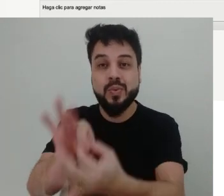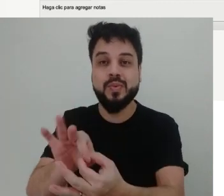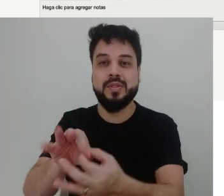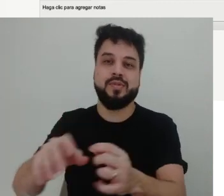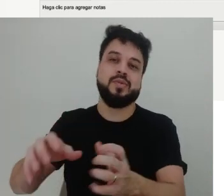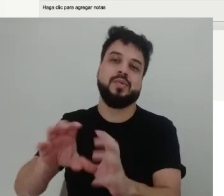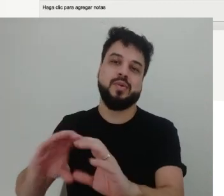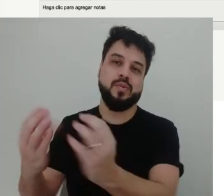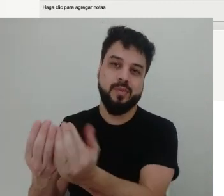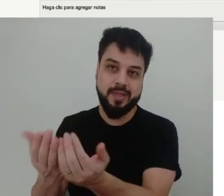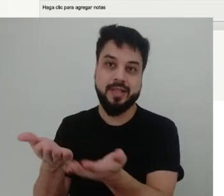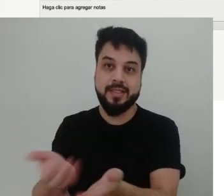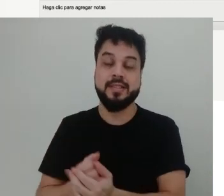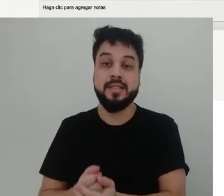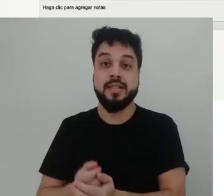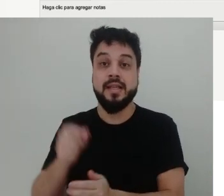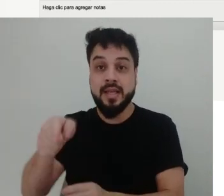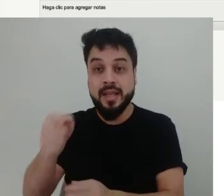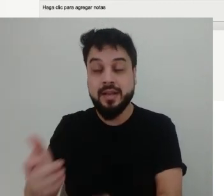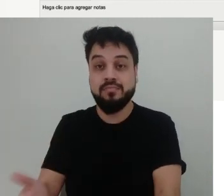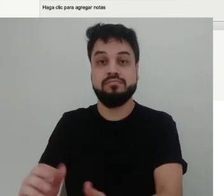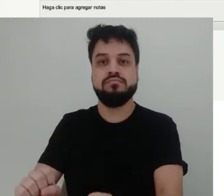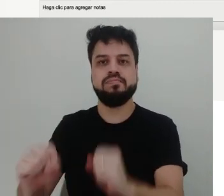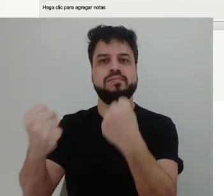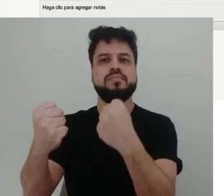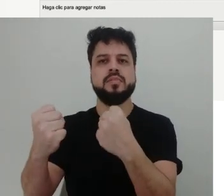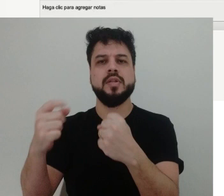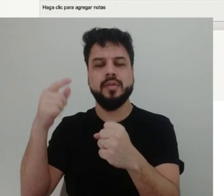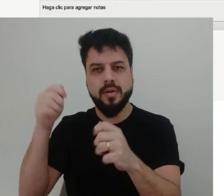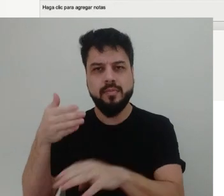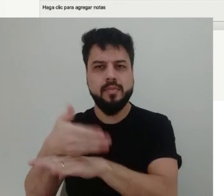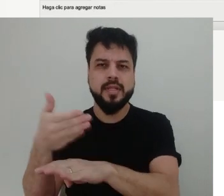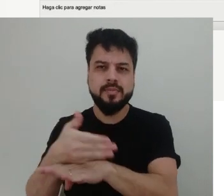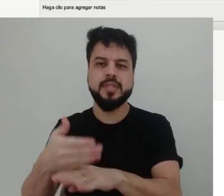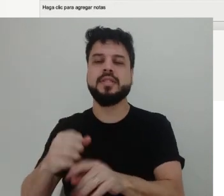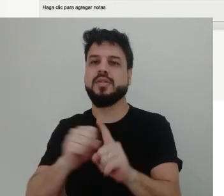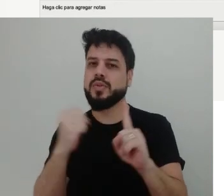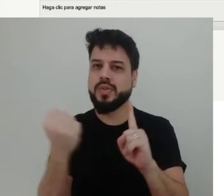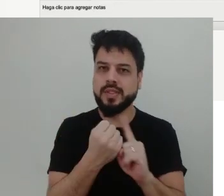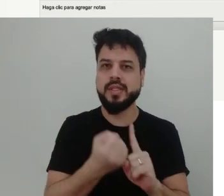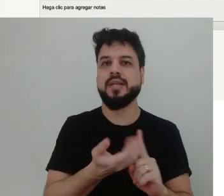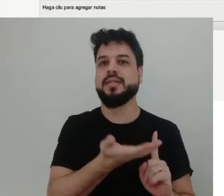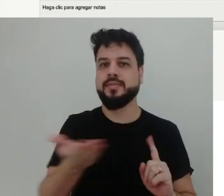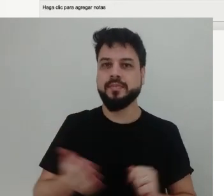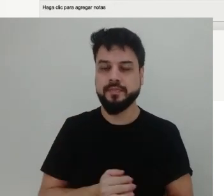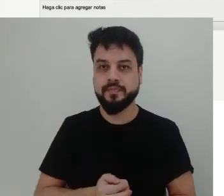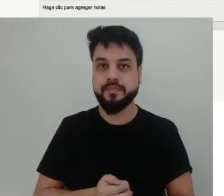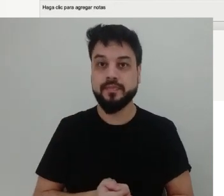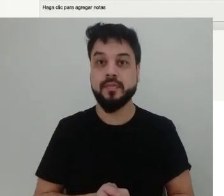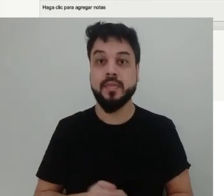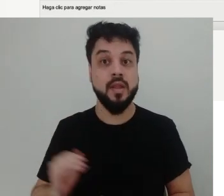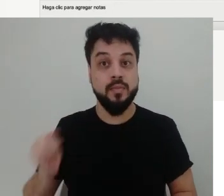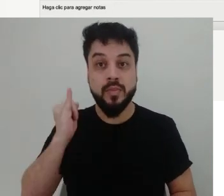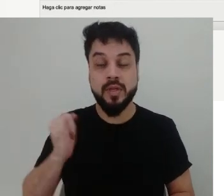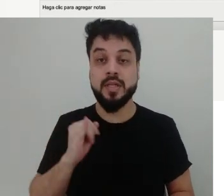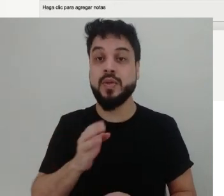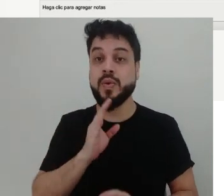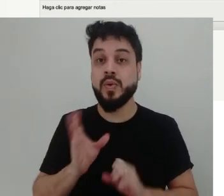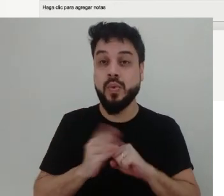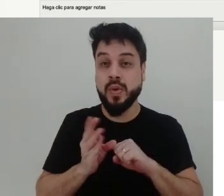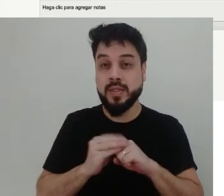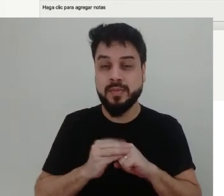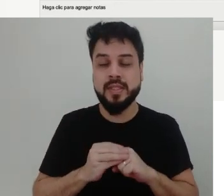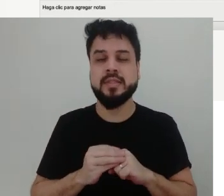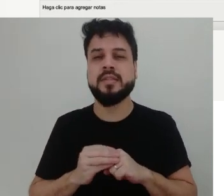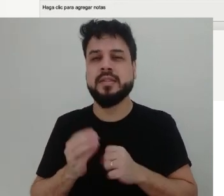este ciclo. Recuerdo haber escuchado también unas colegas que mencionaban la dificultad laboral que significa egresar de una maestría interdisciplinaria en